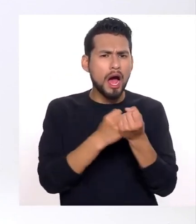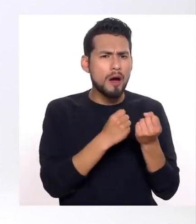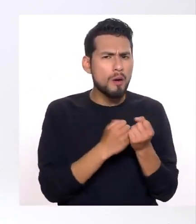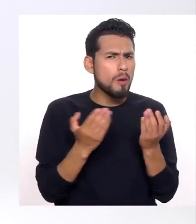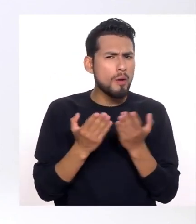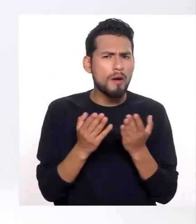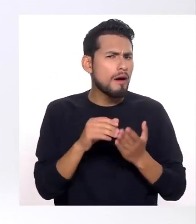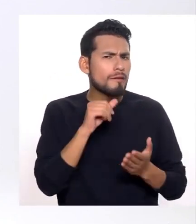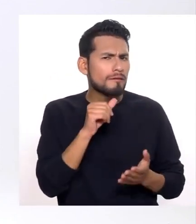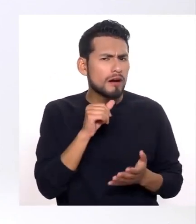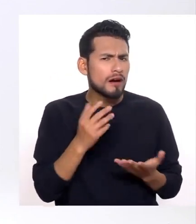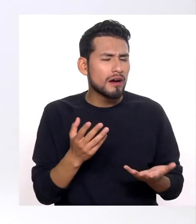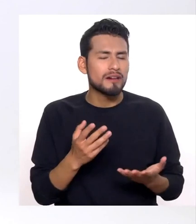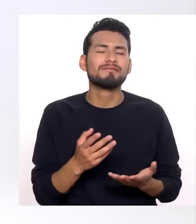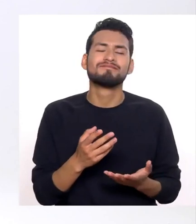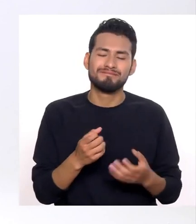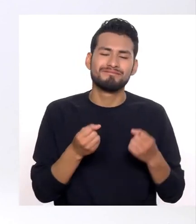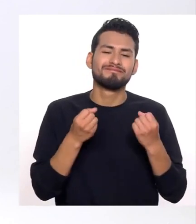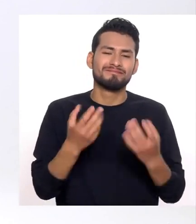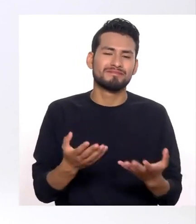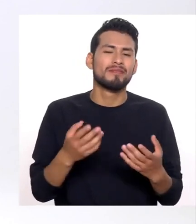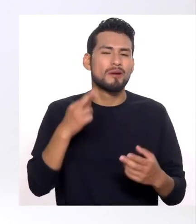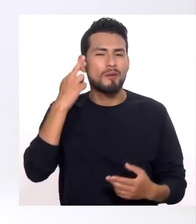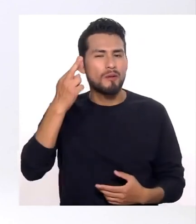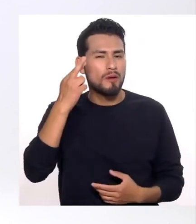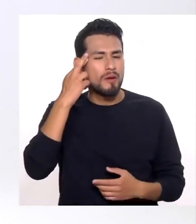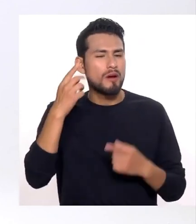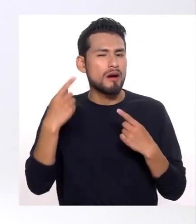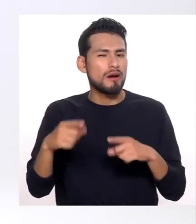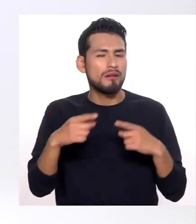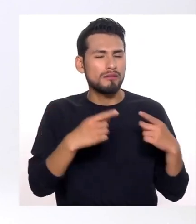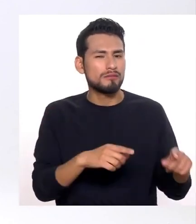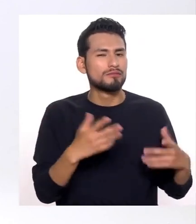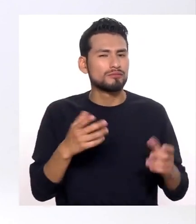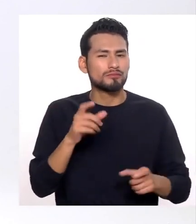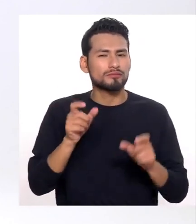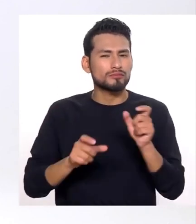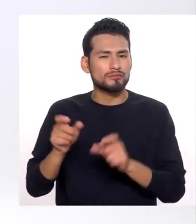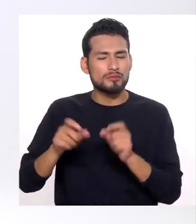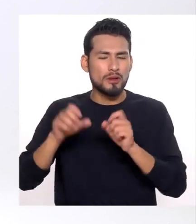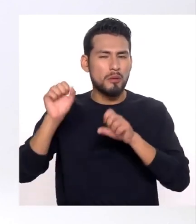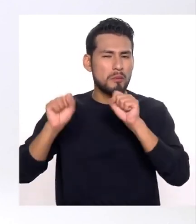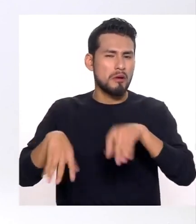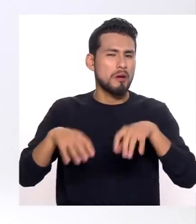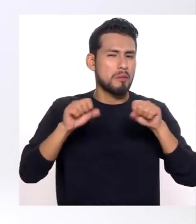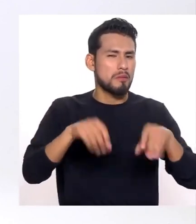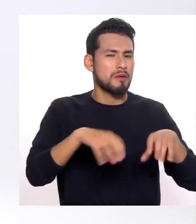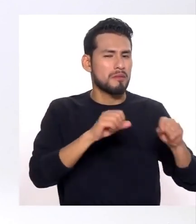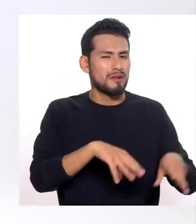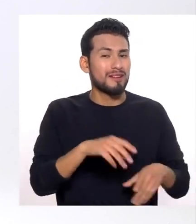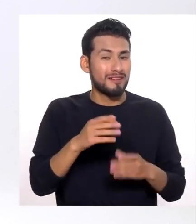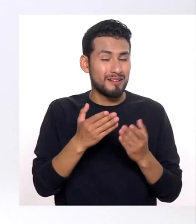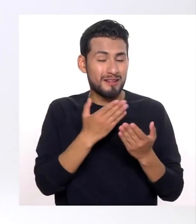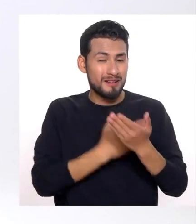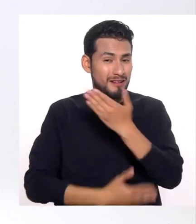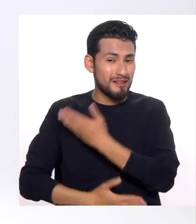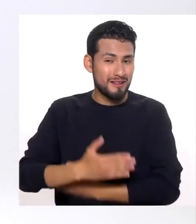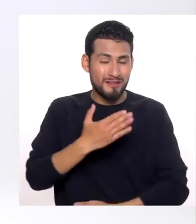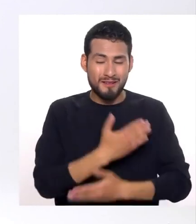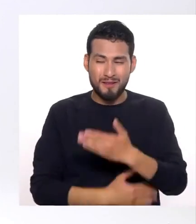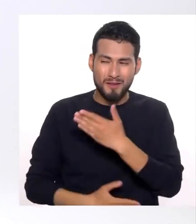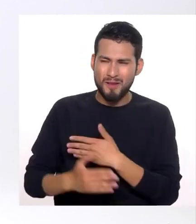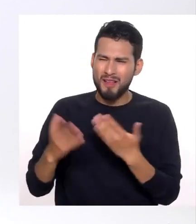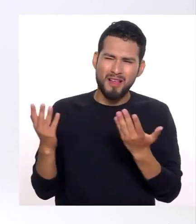las escuelas constituye una de las principales causas de la deserción escolar en las personas con